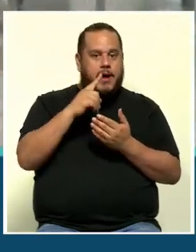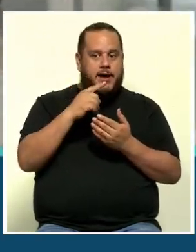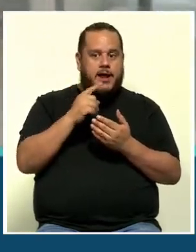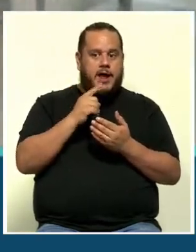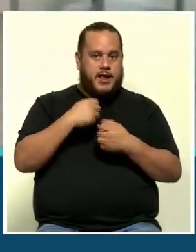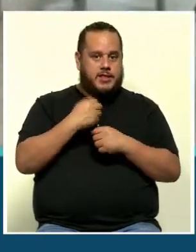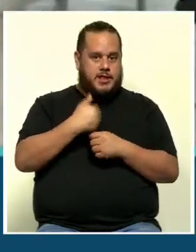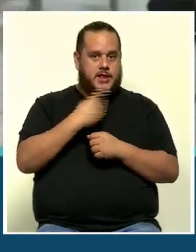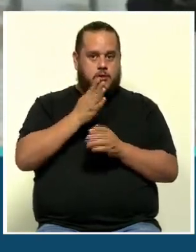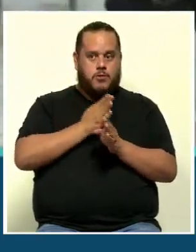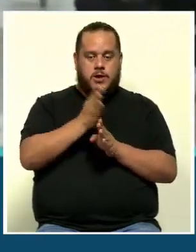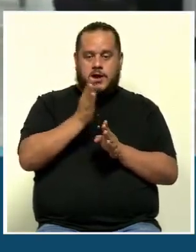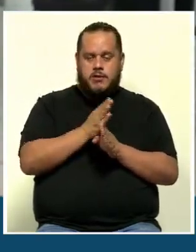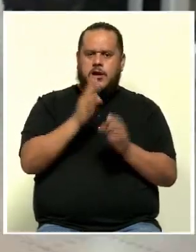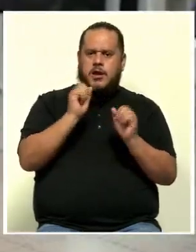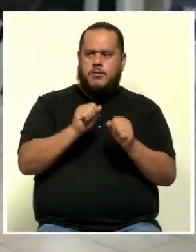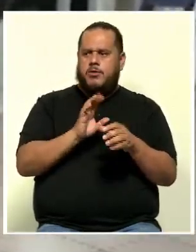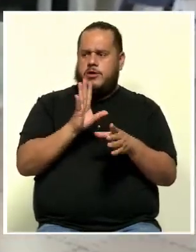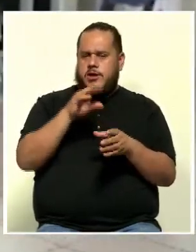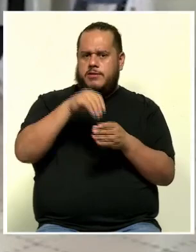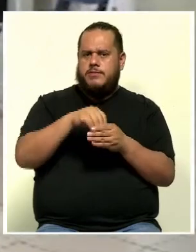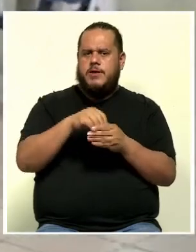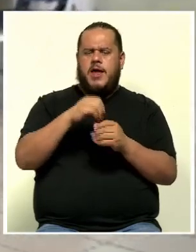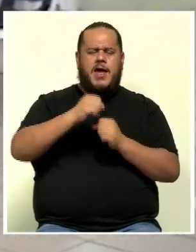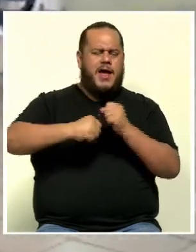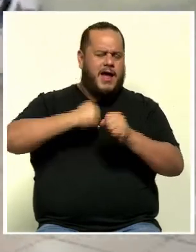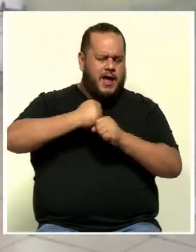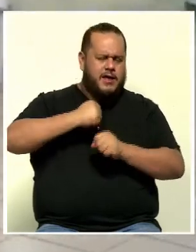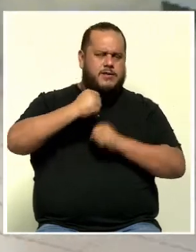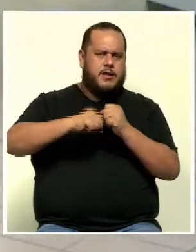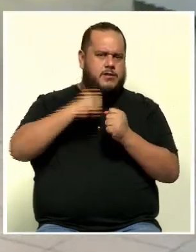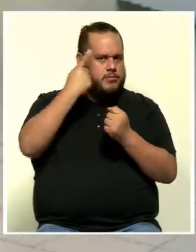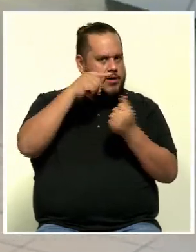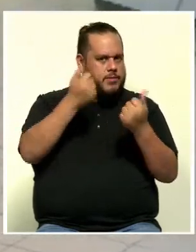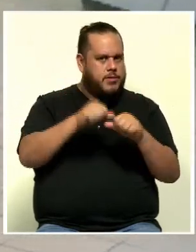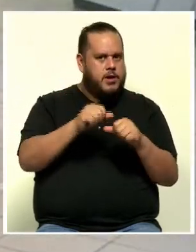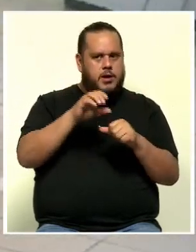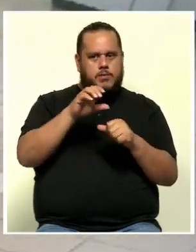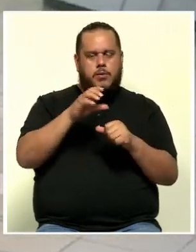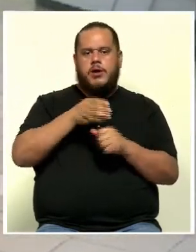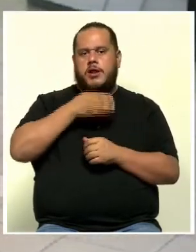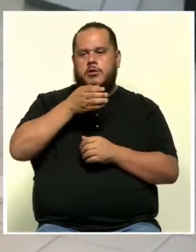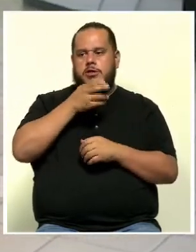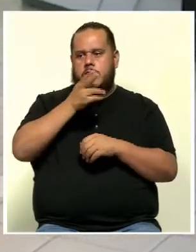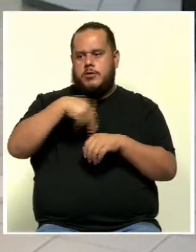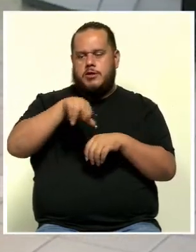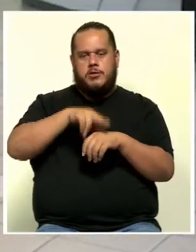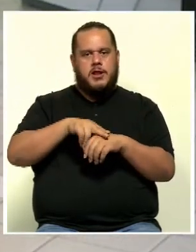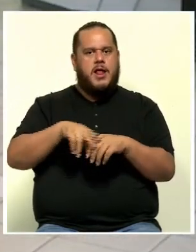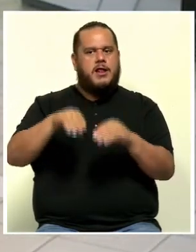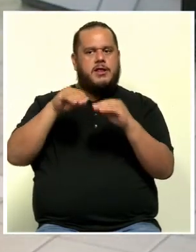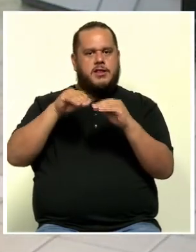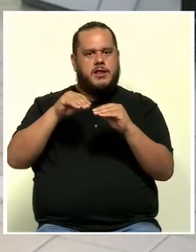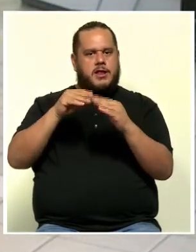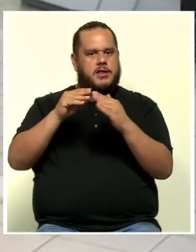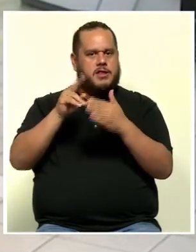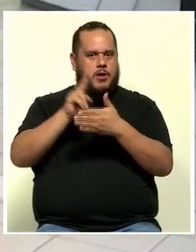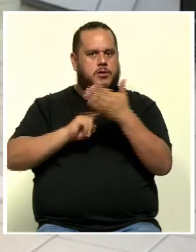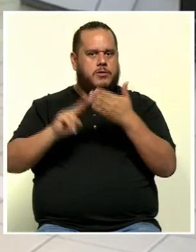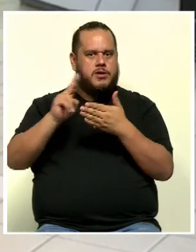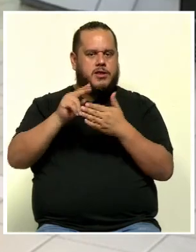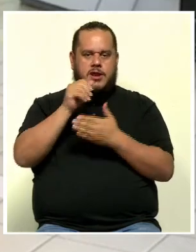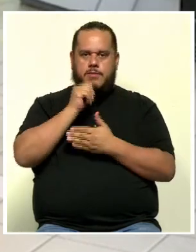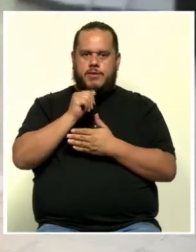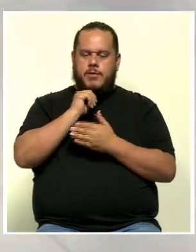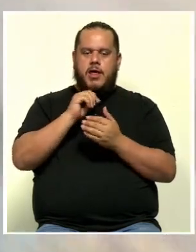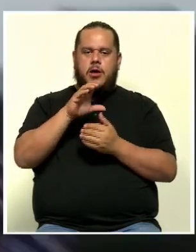de la virtualidad podría incluso tardar años en ser aprobado por el Consejo Nacional de Enseñanza Superior Universitaria